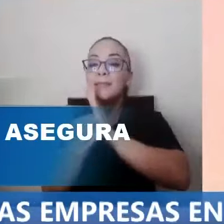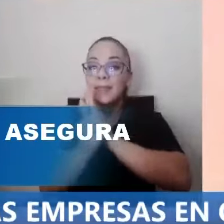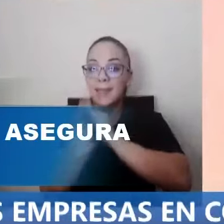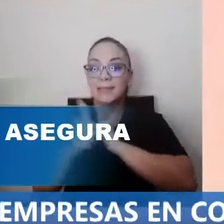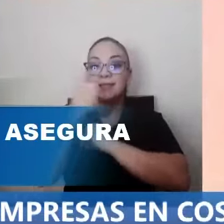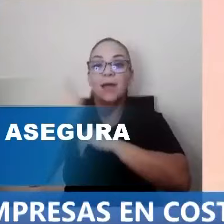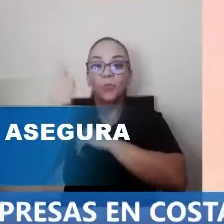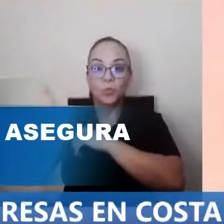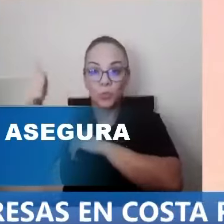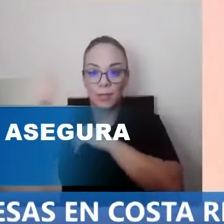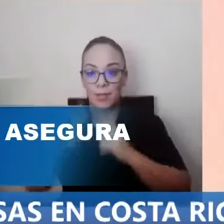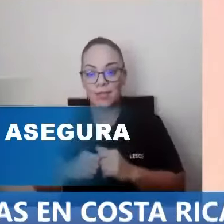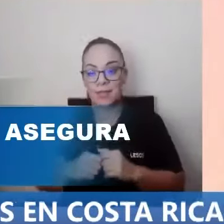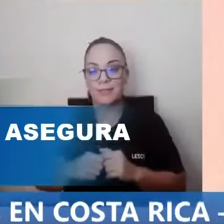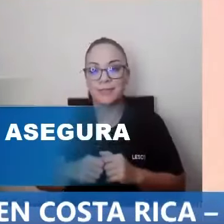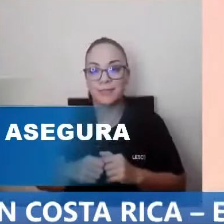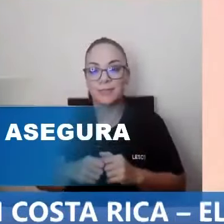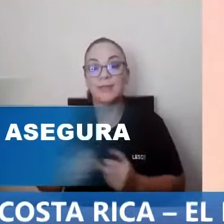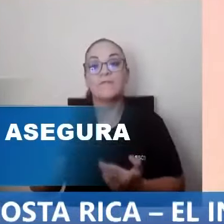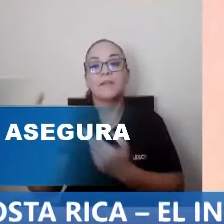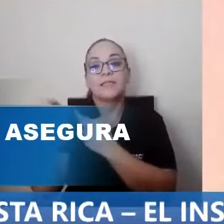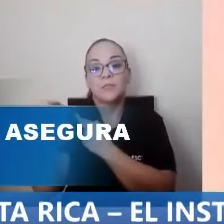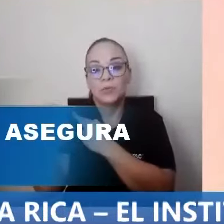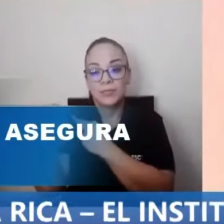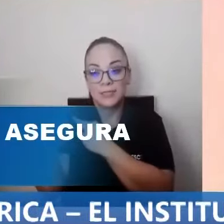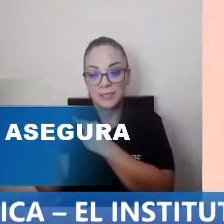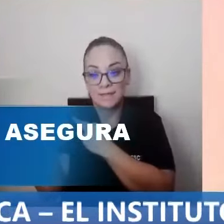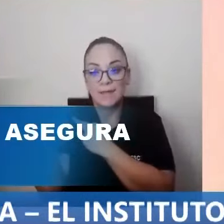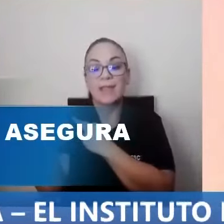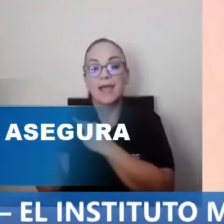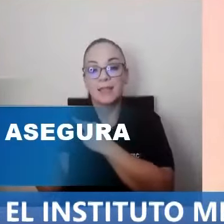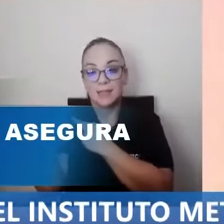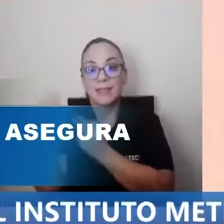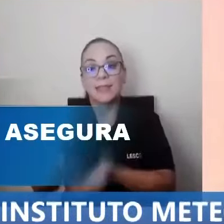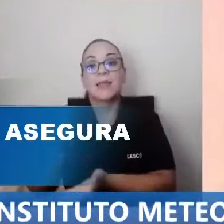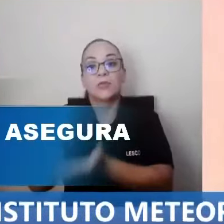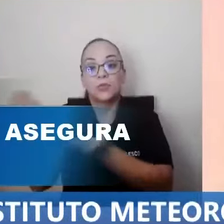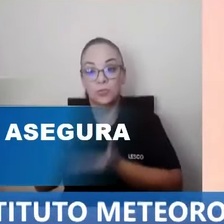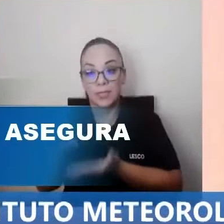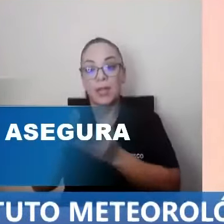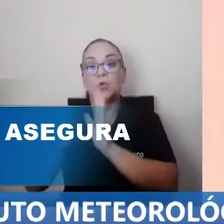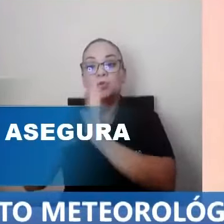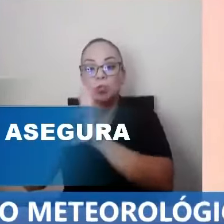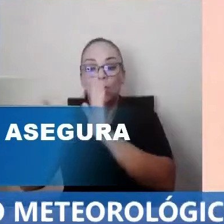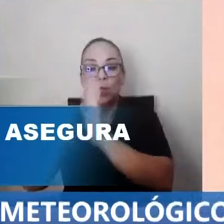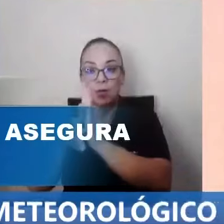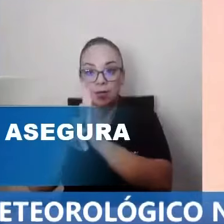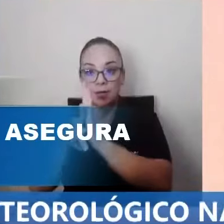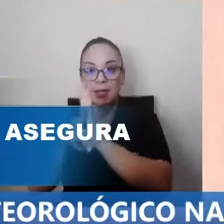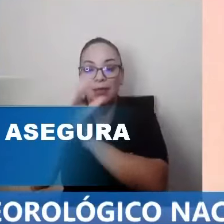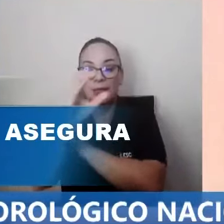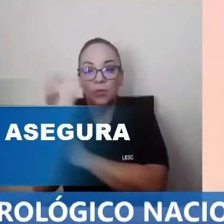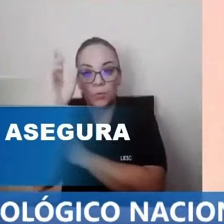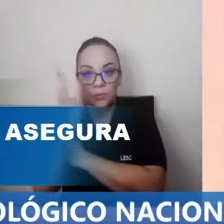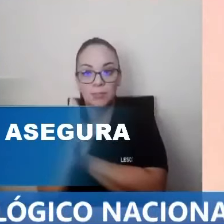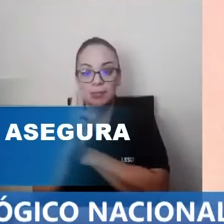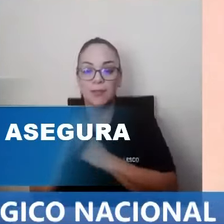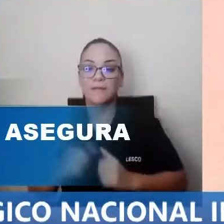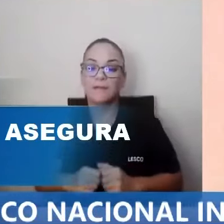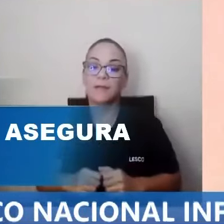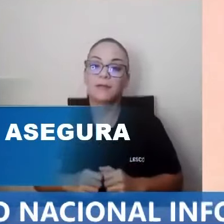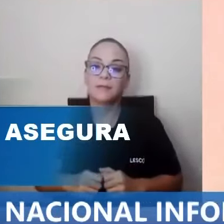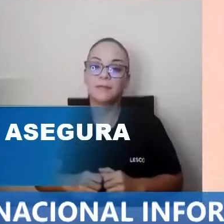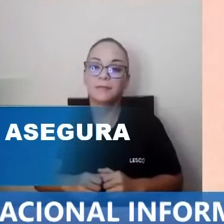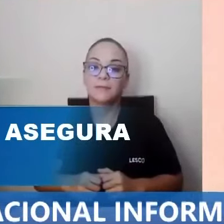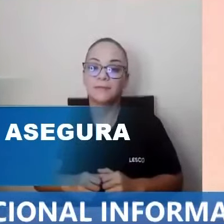autoridades y responsabilidades que nos otorga la Constitución Política de Costa Rica,